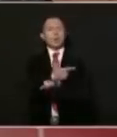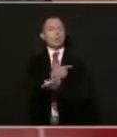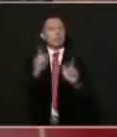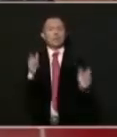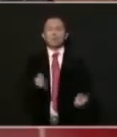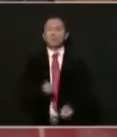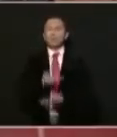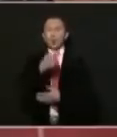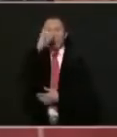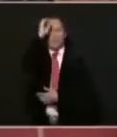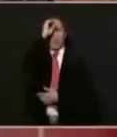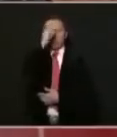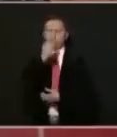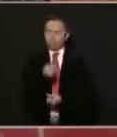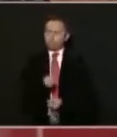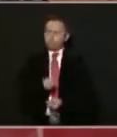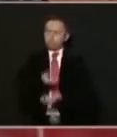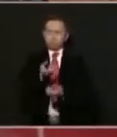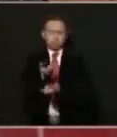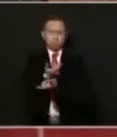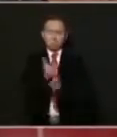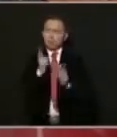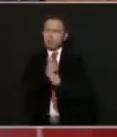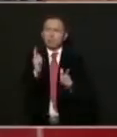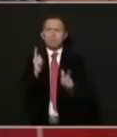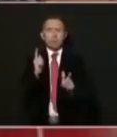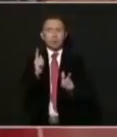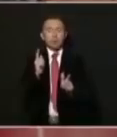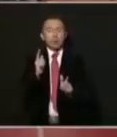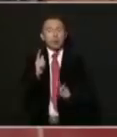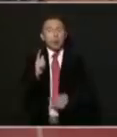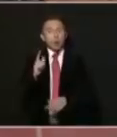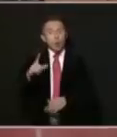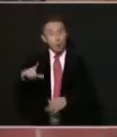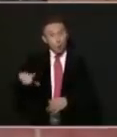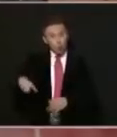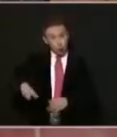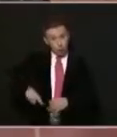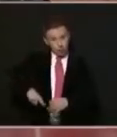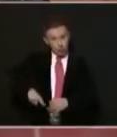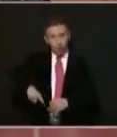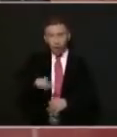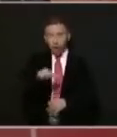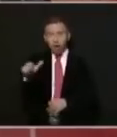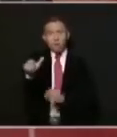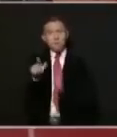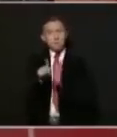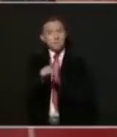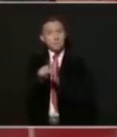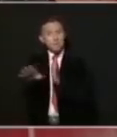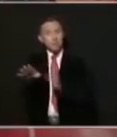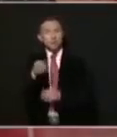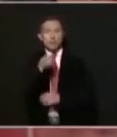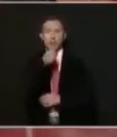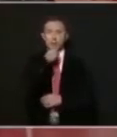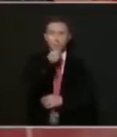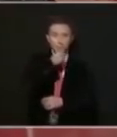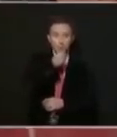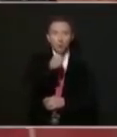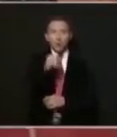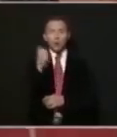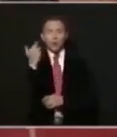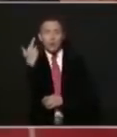gobierno aplicará a ningún periodista o medio de